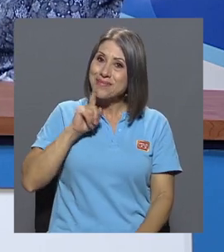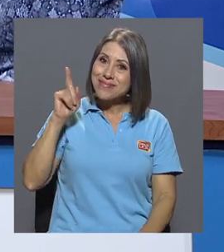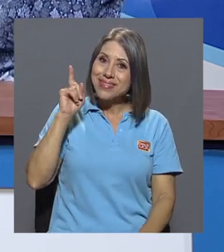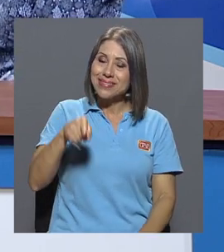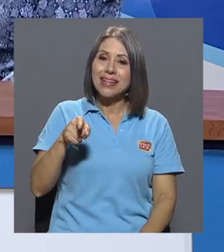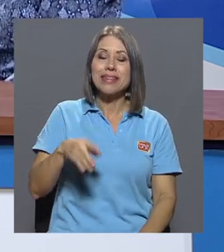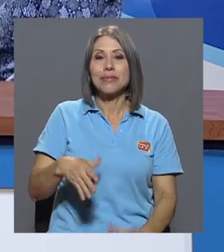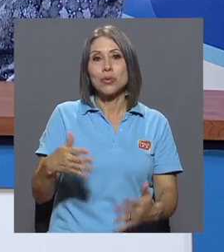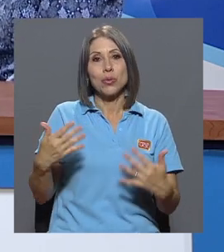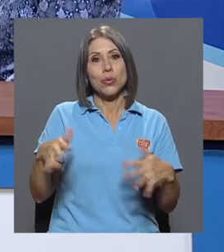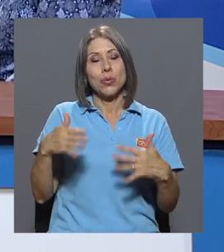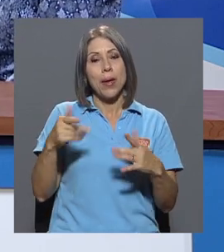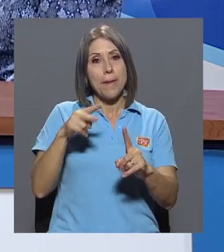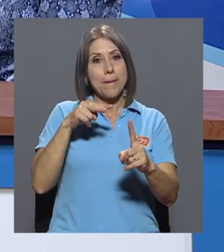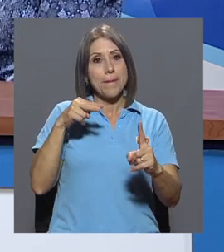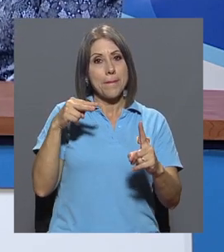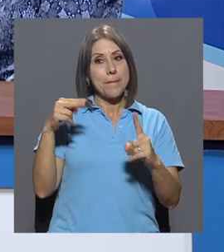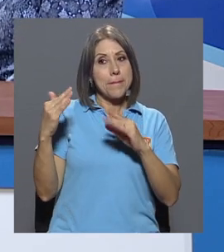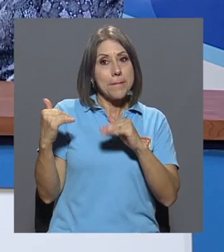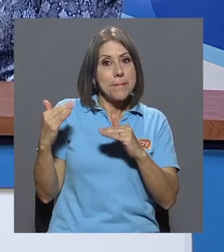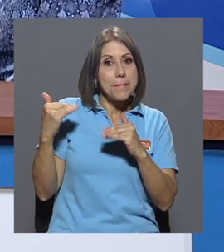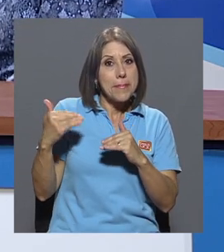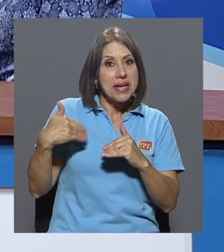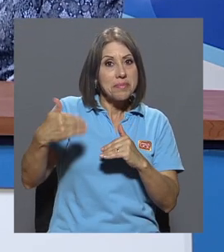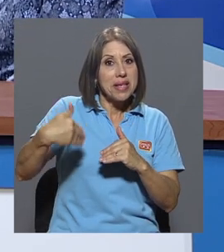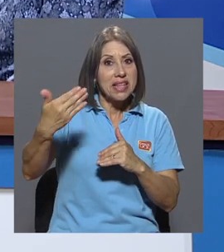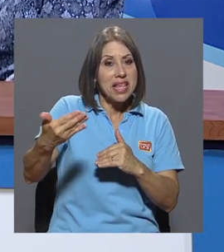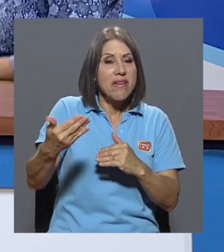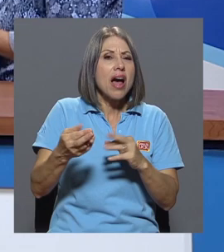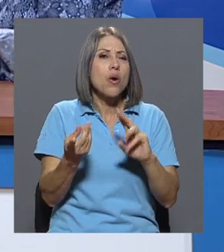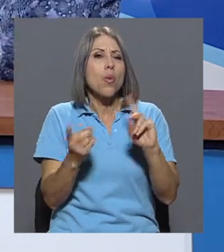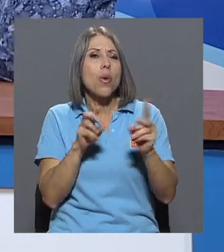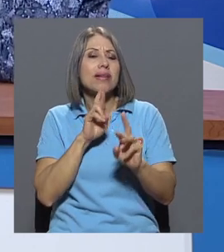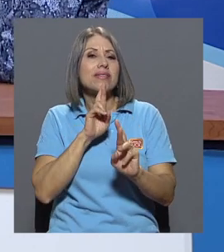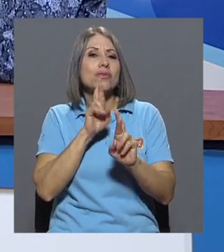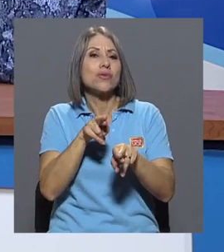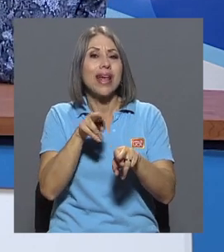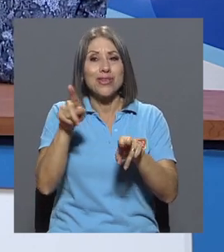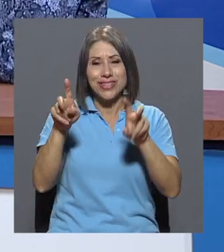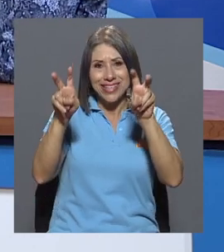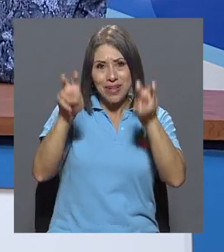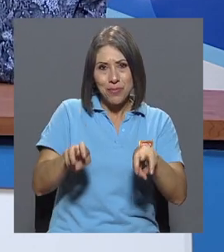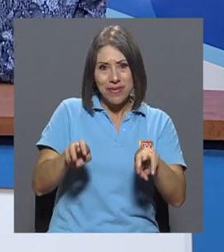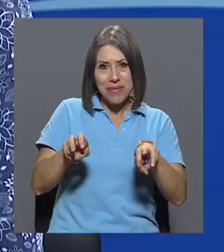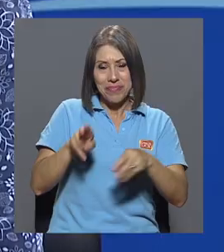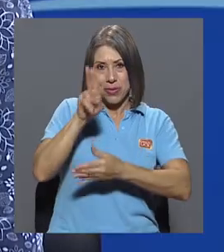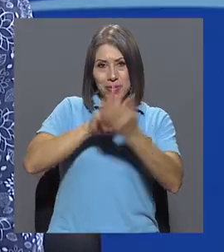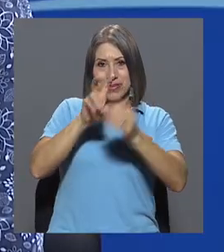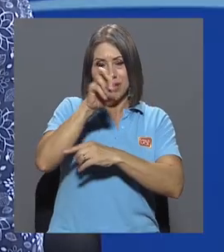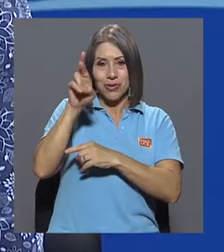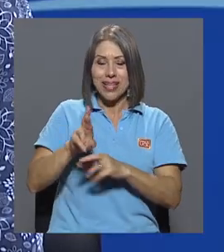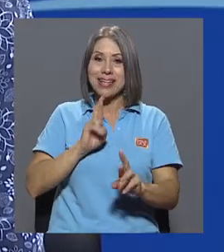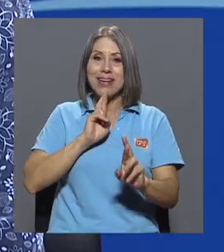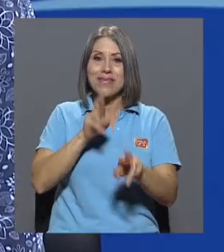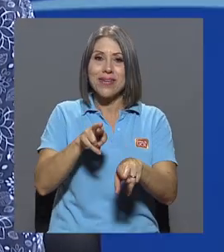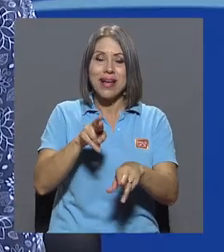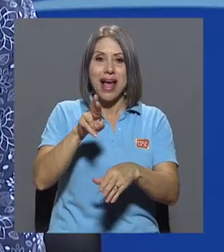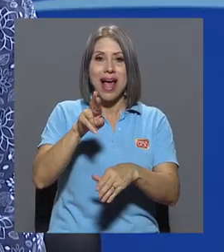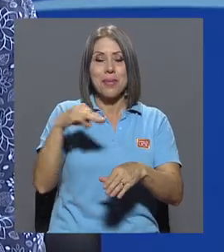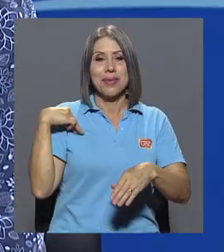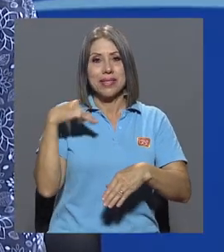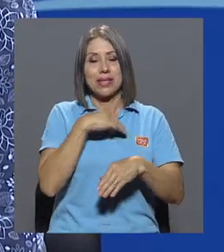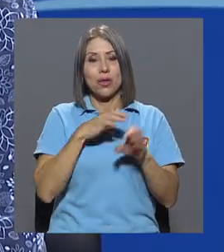perspectiva sobre los frutos que se puedan obtener de esta prueba que la universidad de costa rica le va a donar el ministerio educación pública son bastante